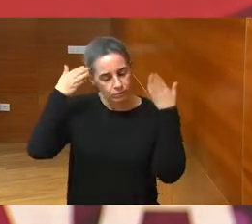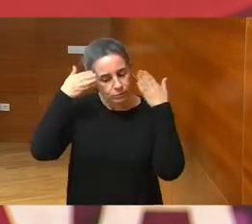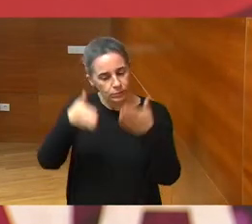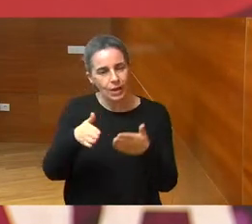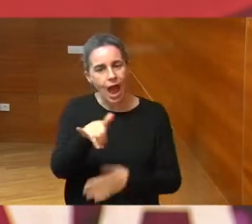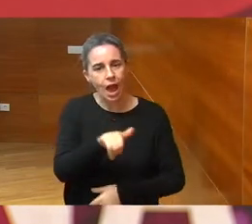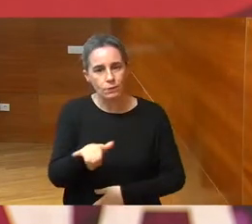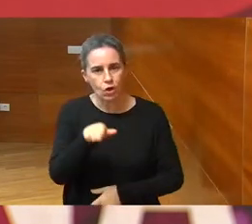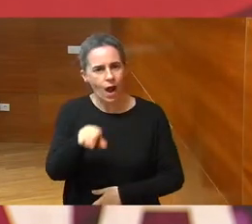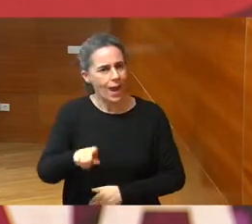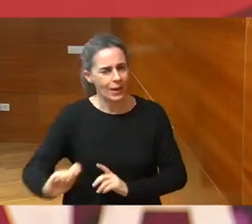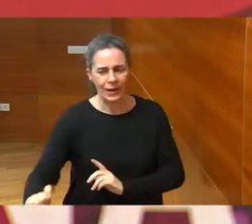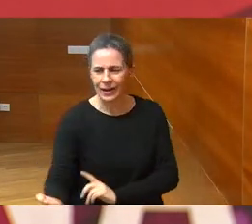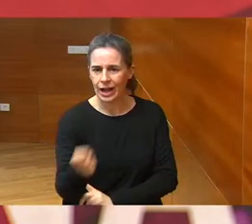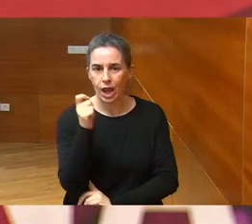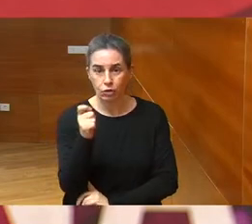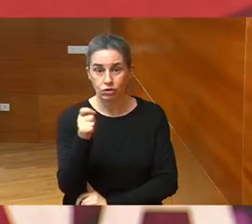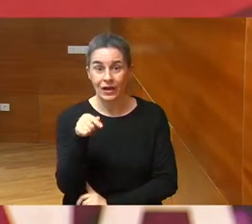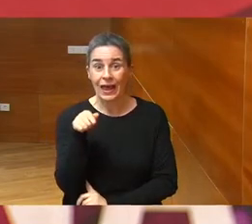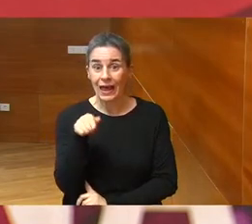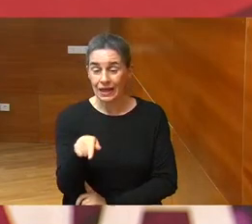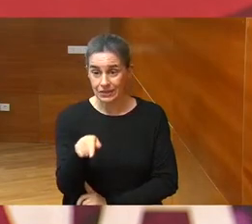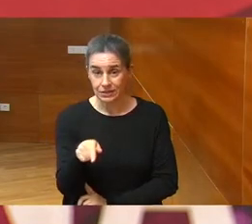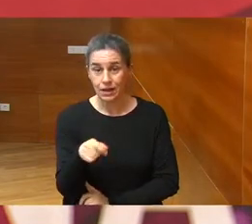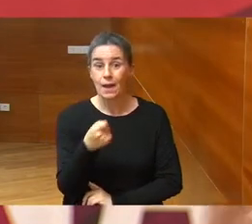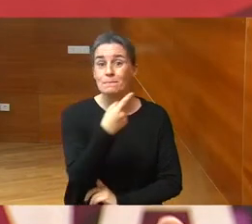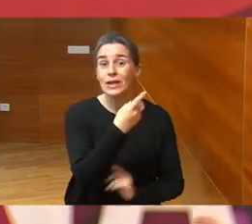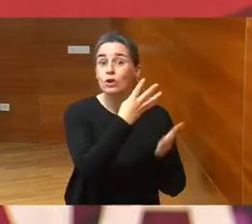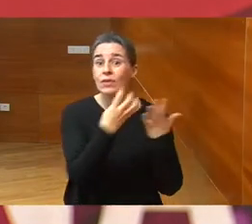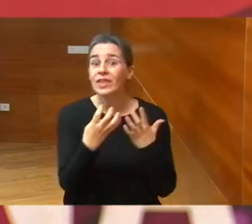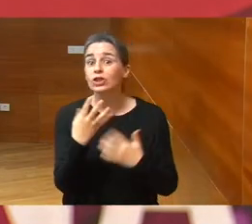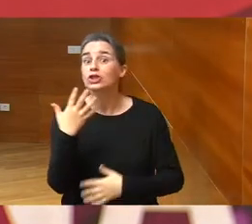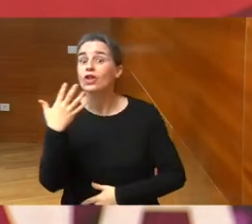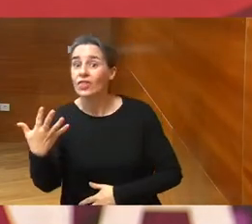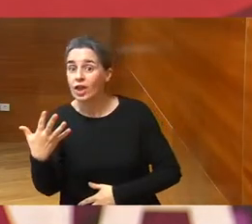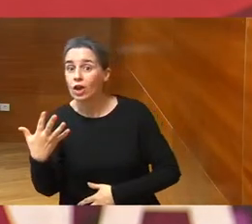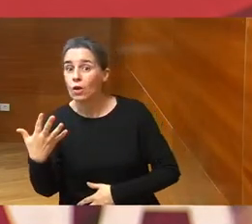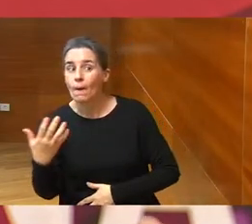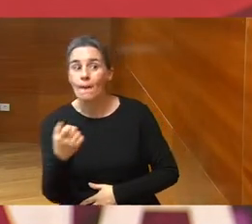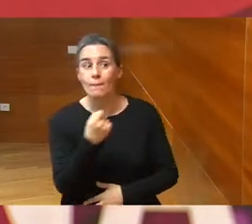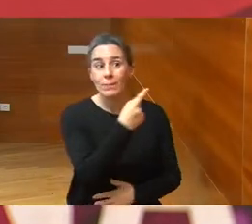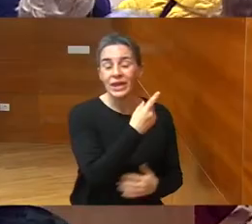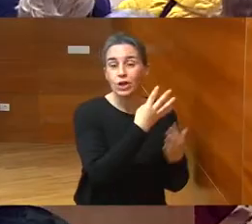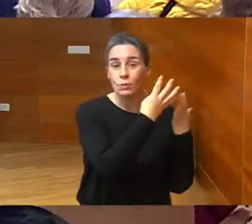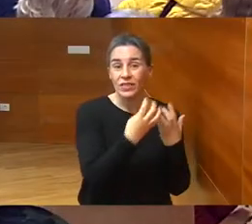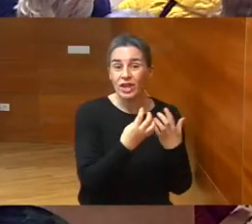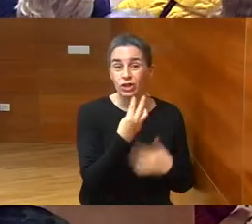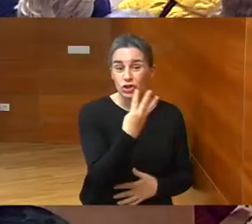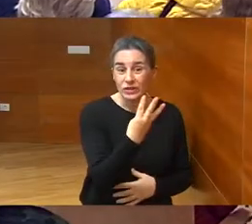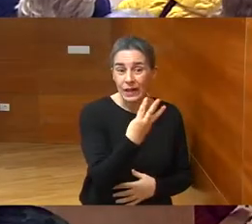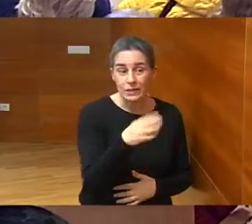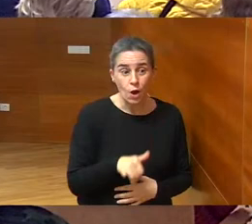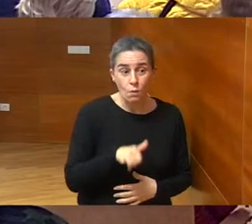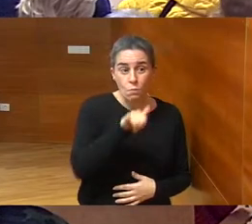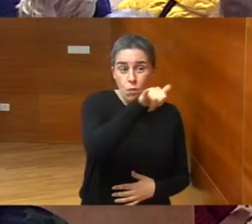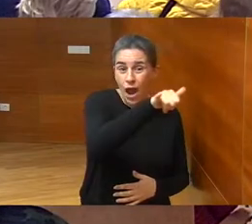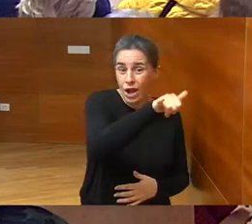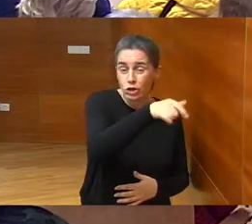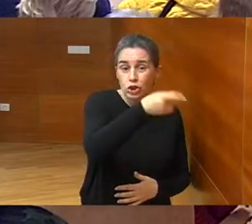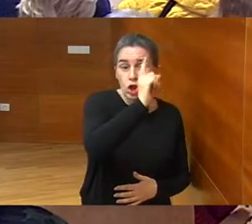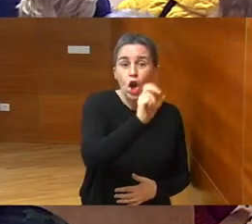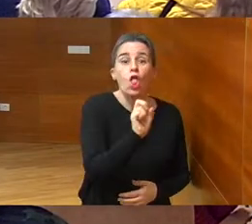récords esto no 5 no 3 Sosa vi abogado entonces 12 segundos